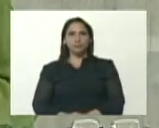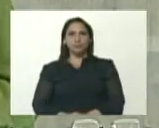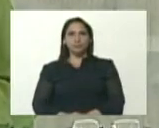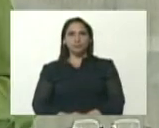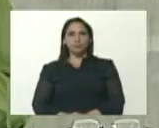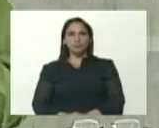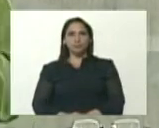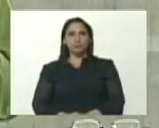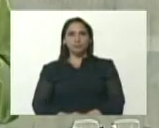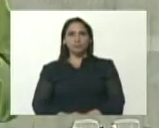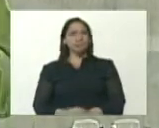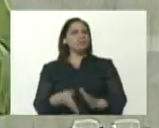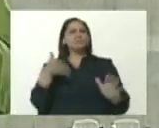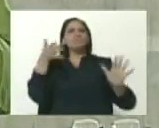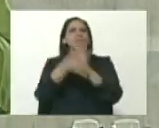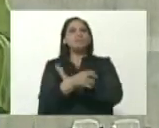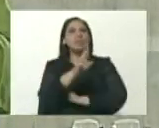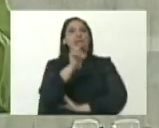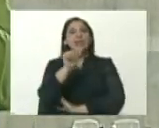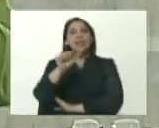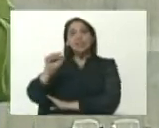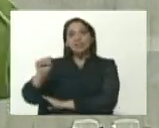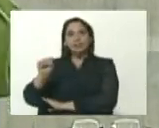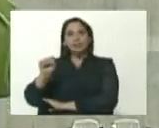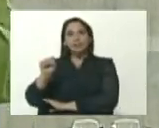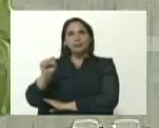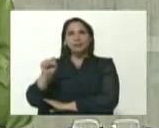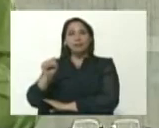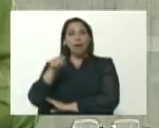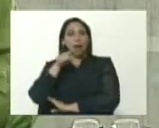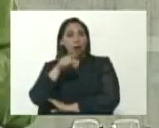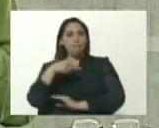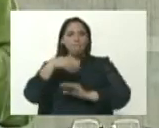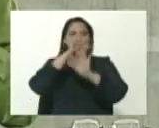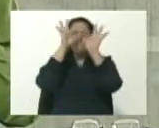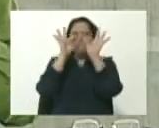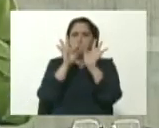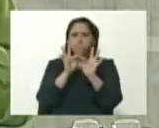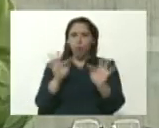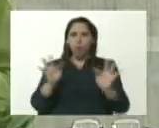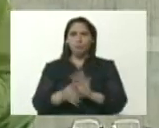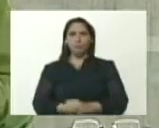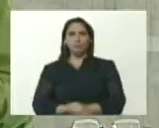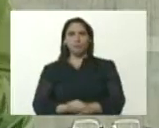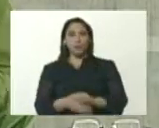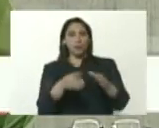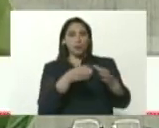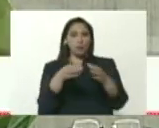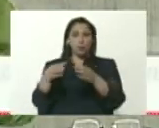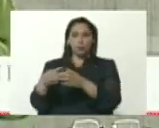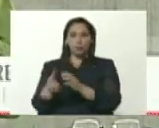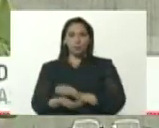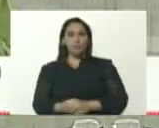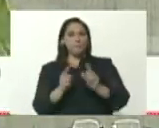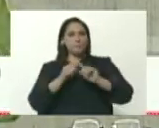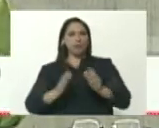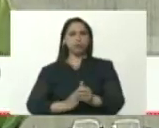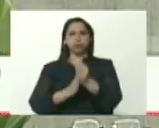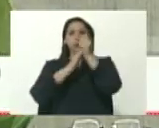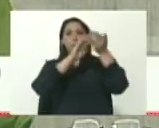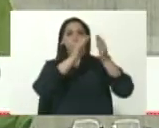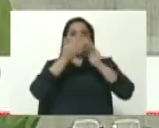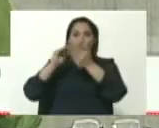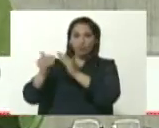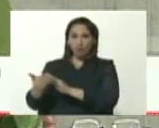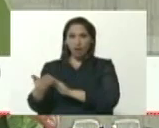¿Qué son las RAS? Precisamente es una metodología de organización para el liderazgo en la